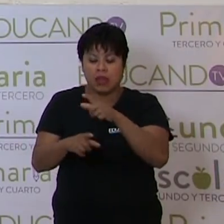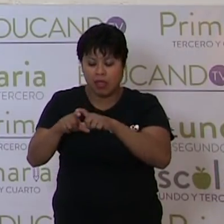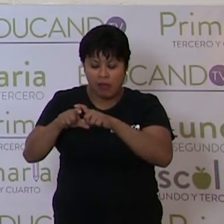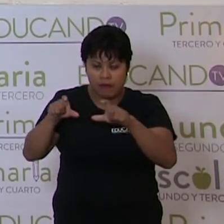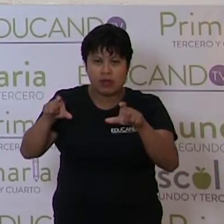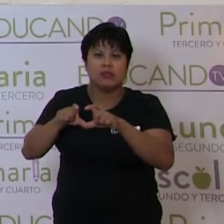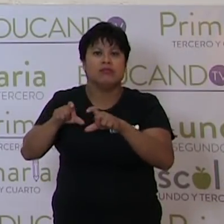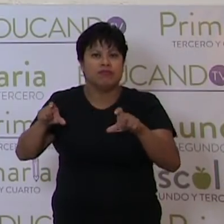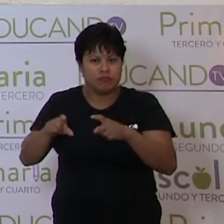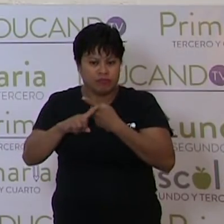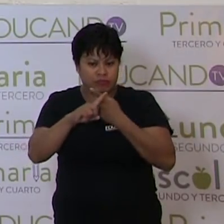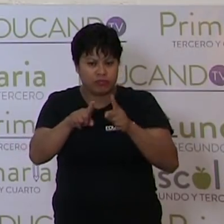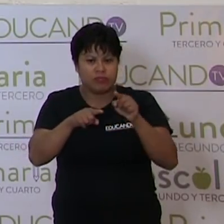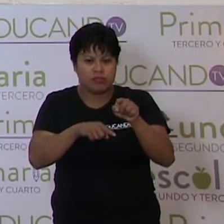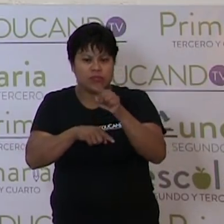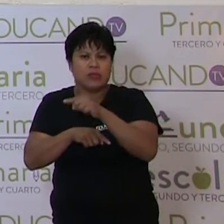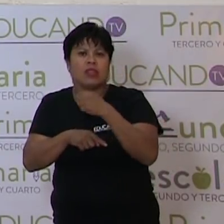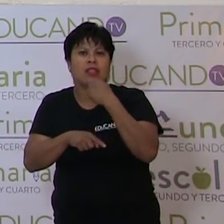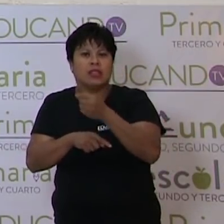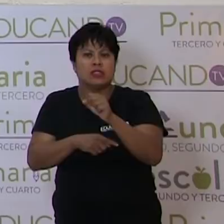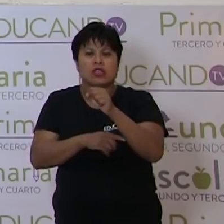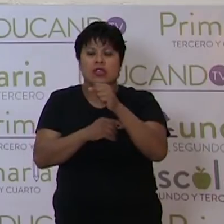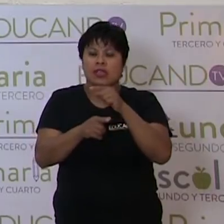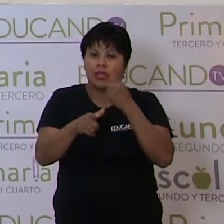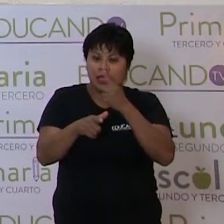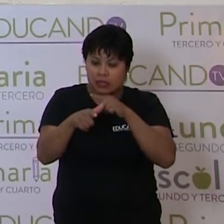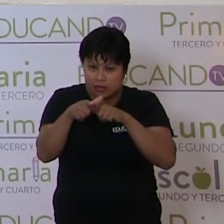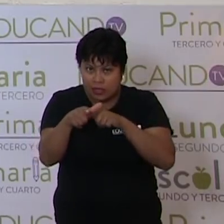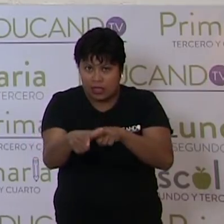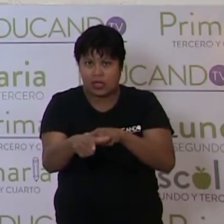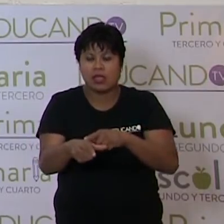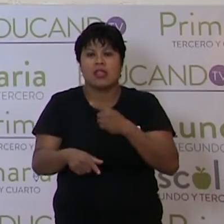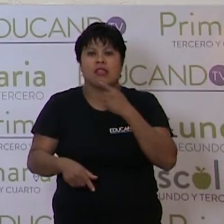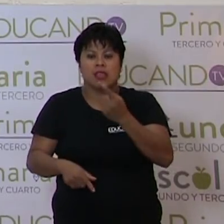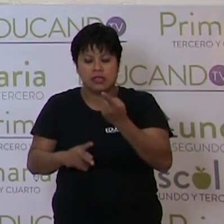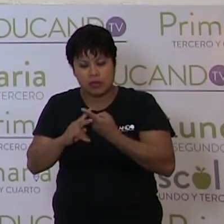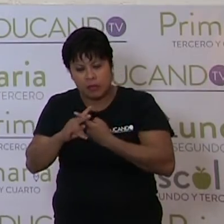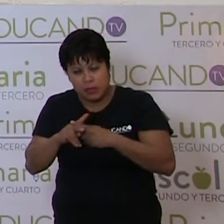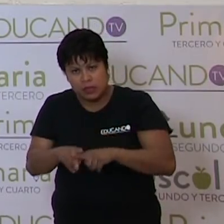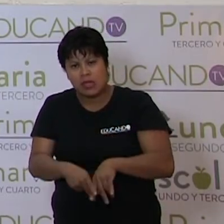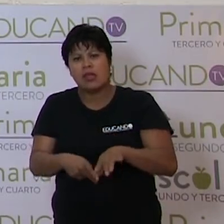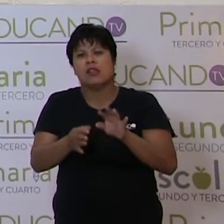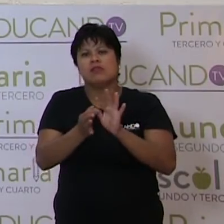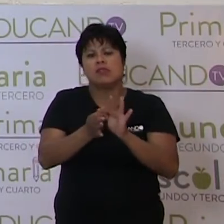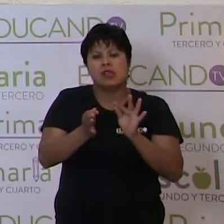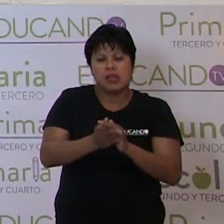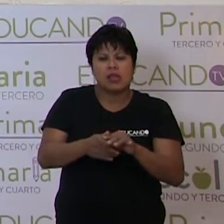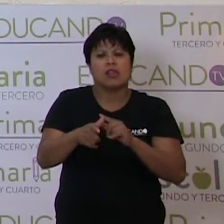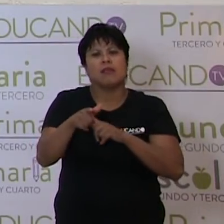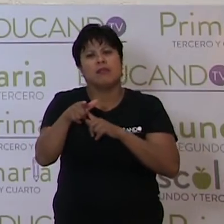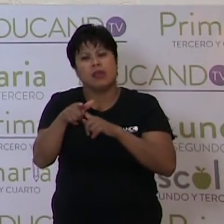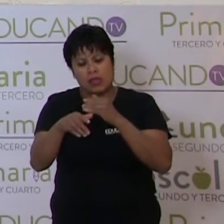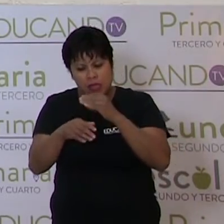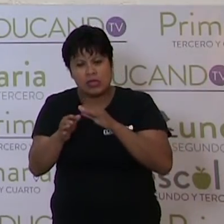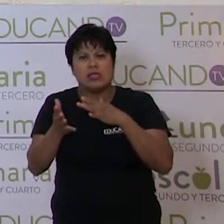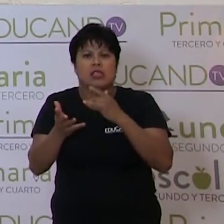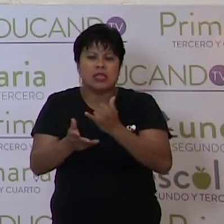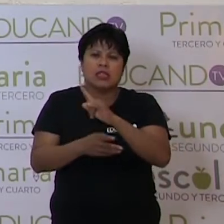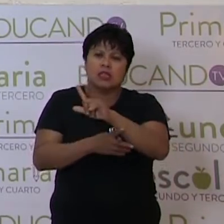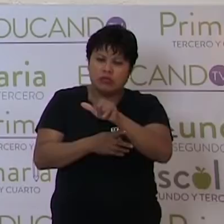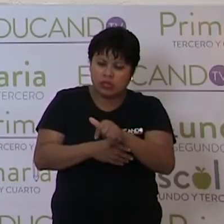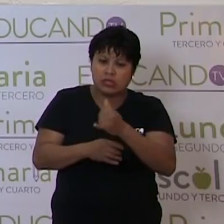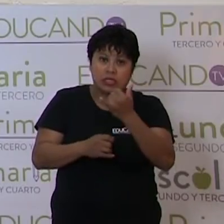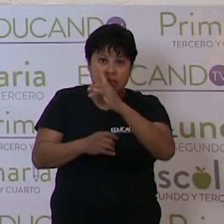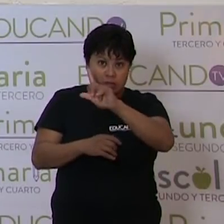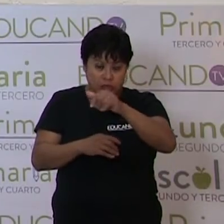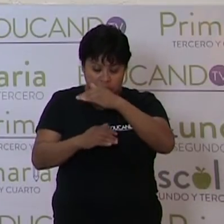o palabras que indican sucesión, que indica que va a empezar a contar, que va a continuar con el relato y que va a